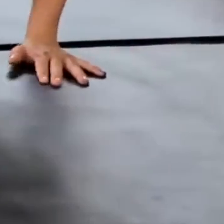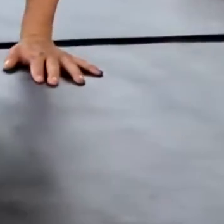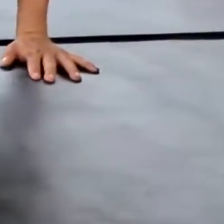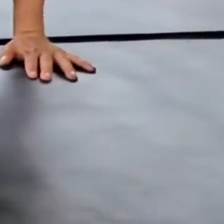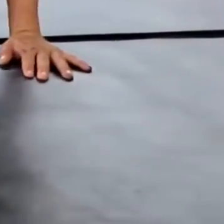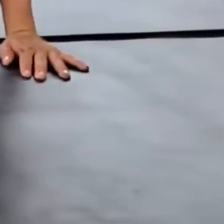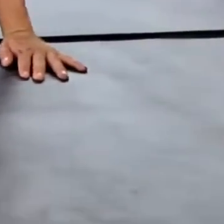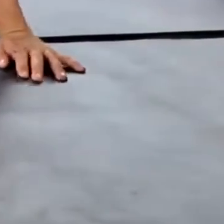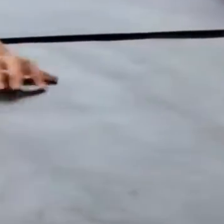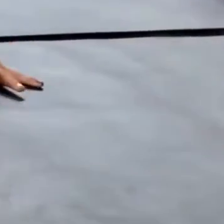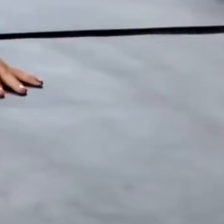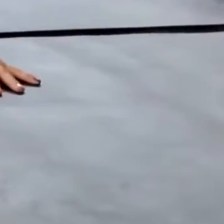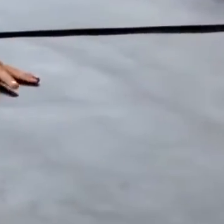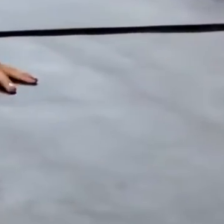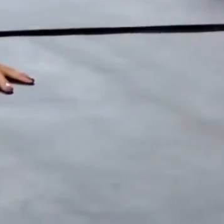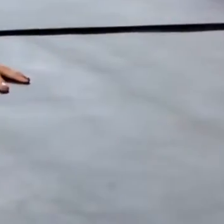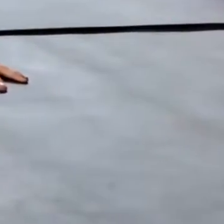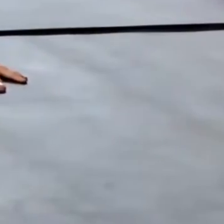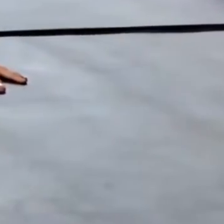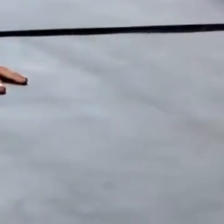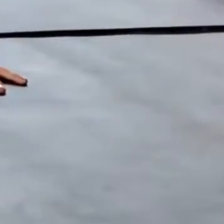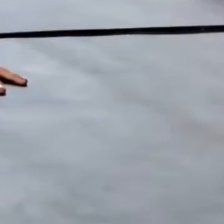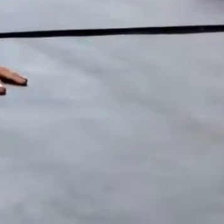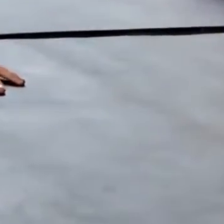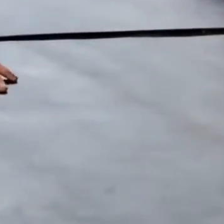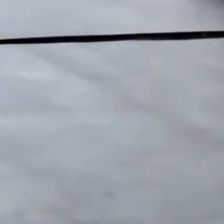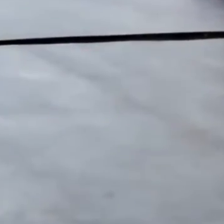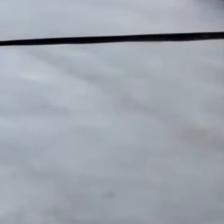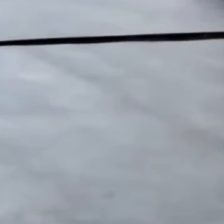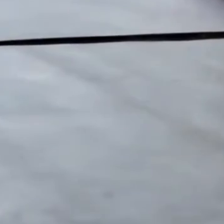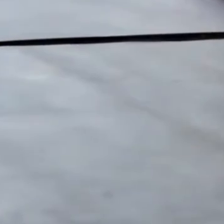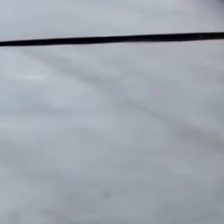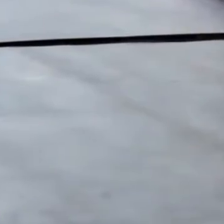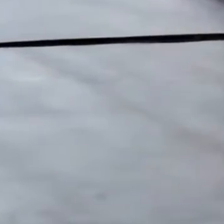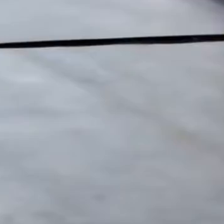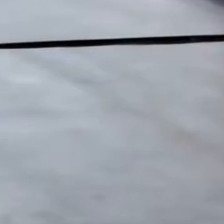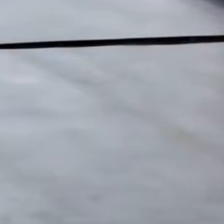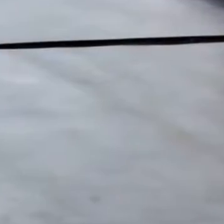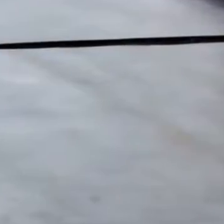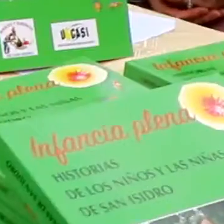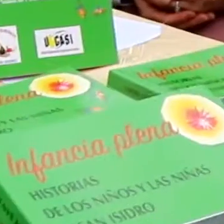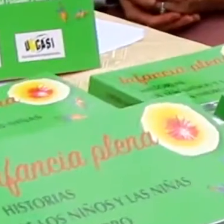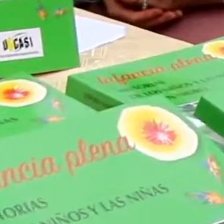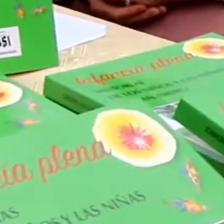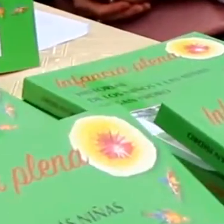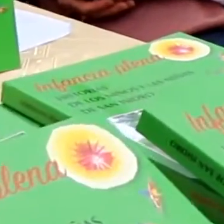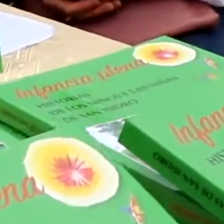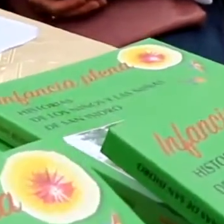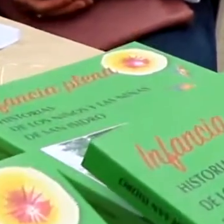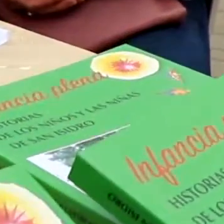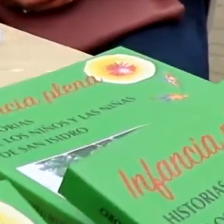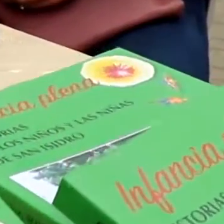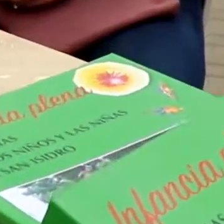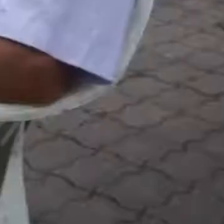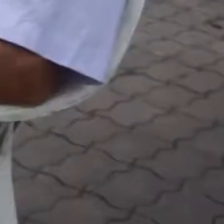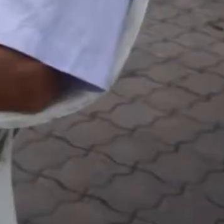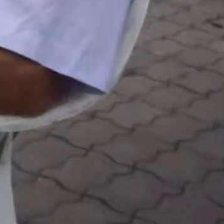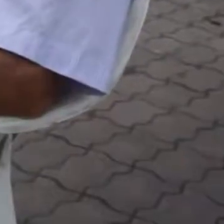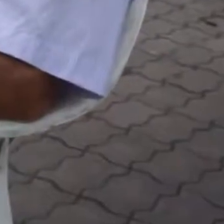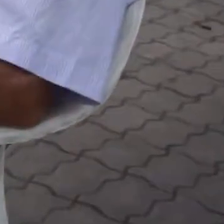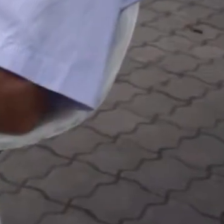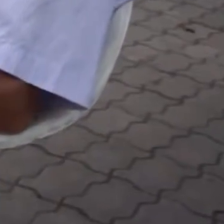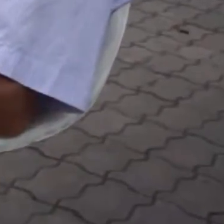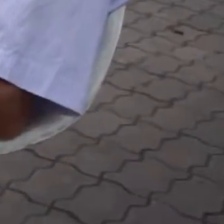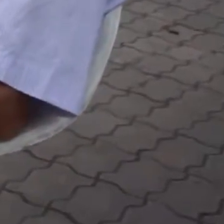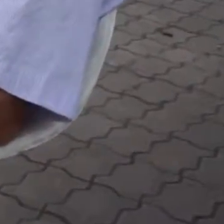Otavalopa municipio, andanzas tushukunawan, chunga kimsa niki karuma mayaktapa, fidae riku chikunapi karka. Kaika